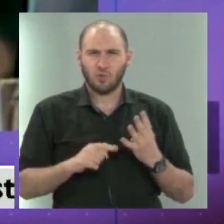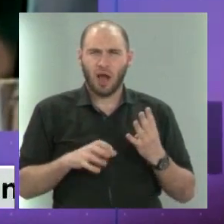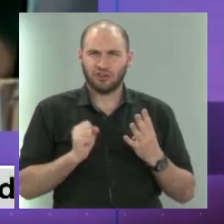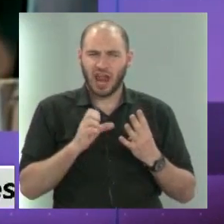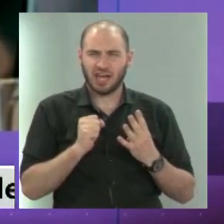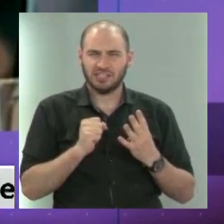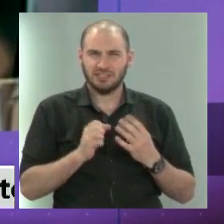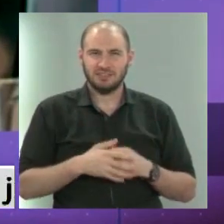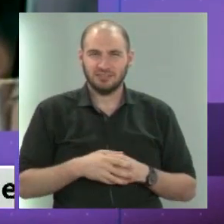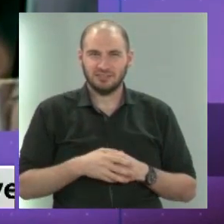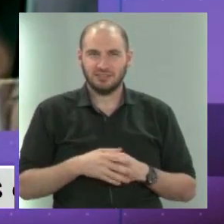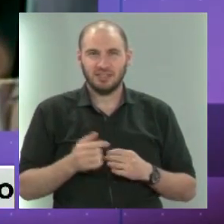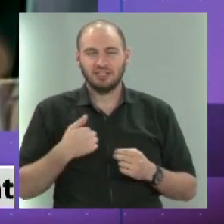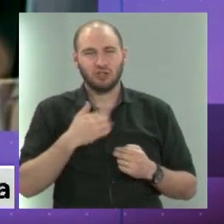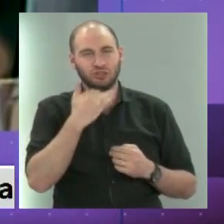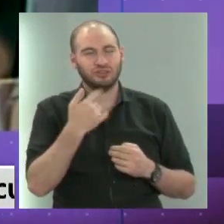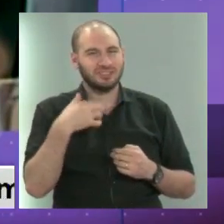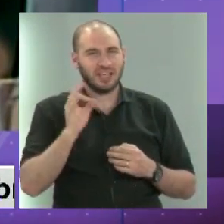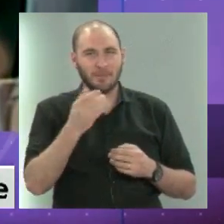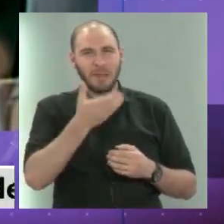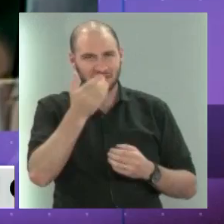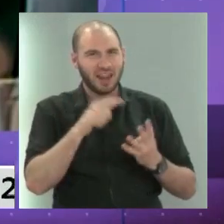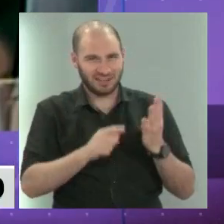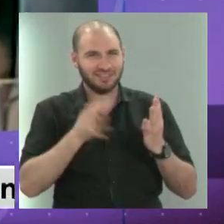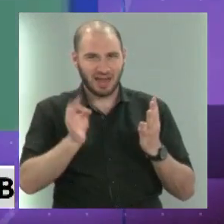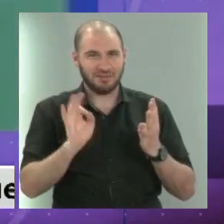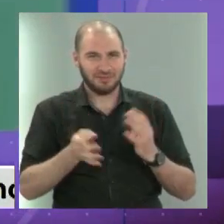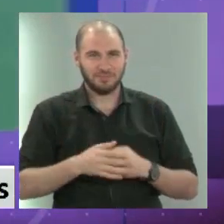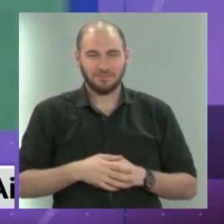¿Cuántas naranjas? No, yo me lo sabía con manzanas.